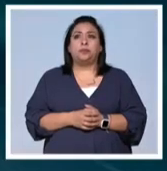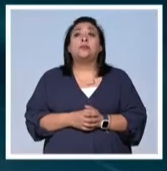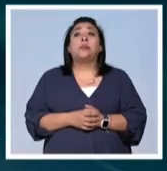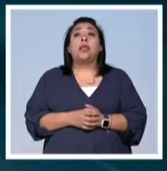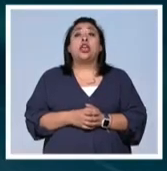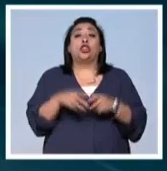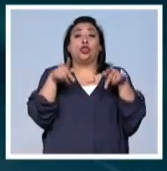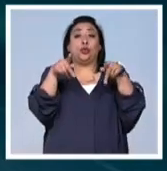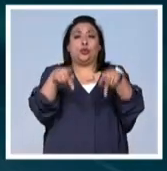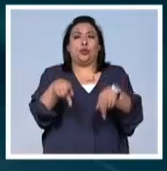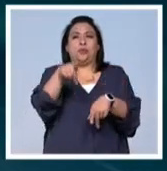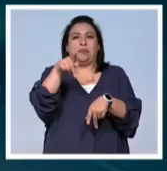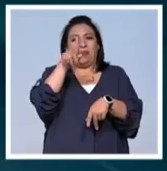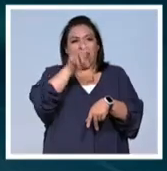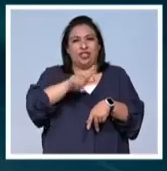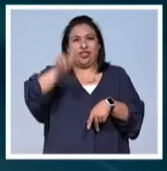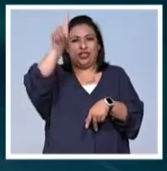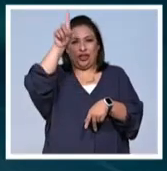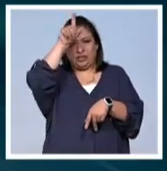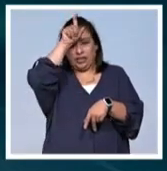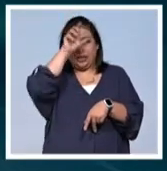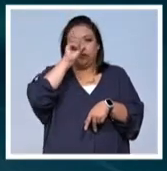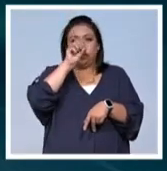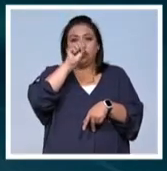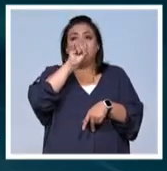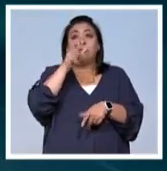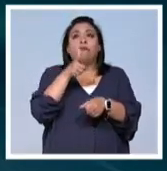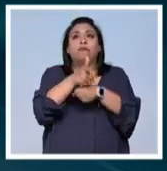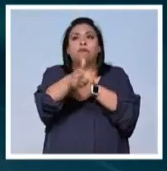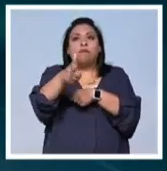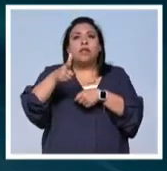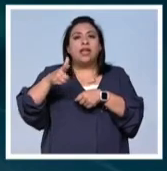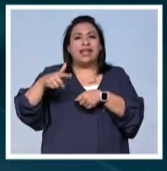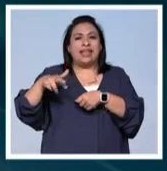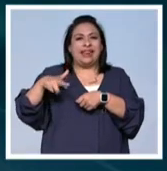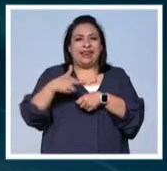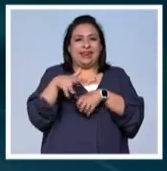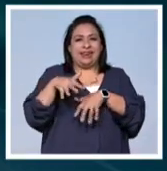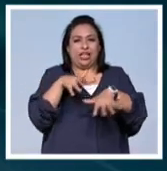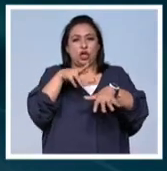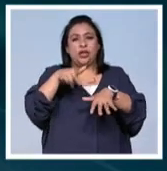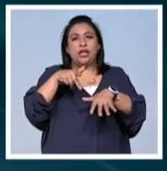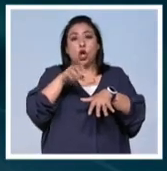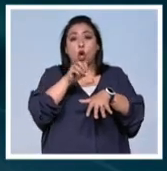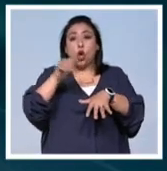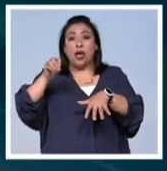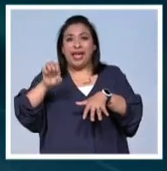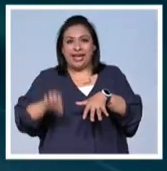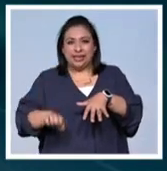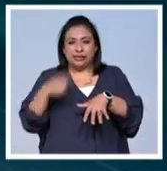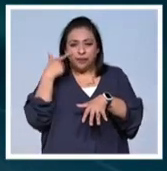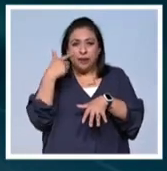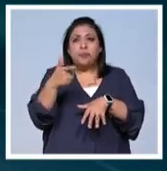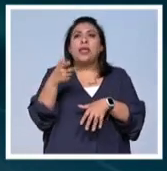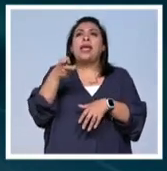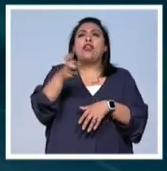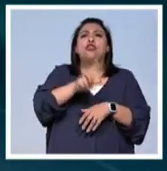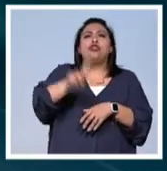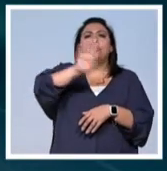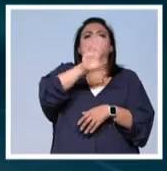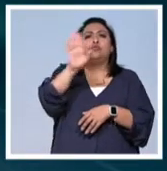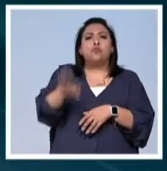la tumba del dios egipcio Siris ha sido descubierta en la orilla oeste del río Nilo Osiris es considerado como el dios de los muertos